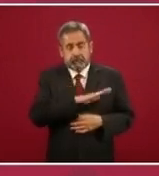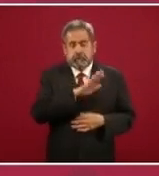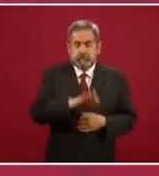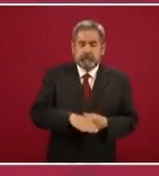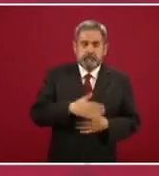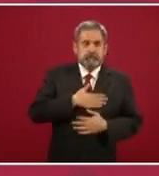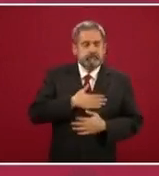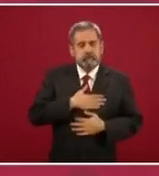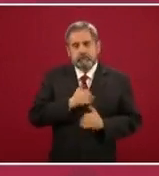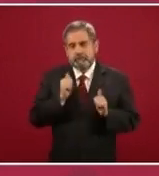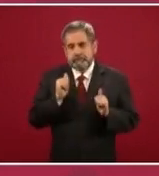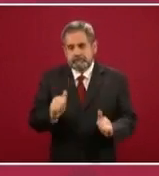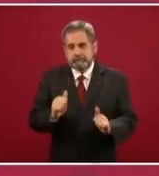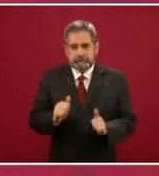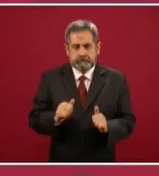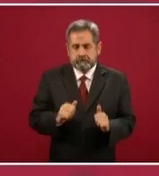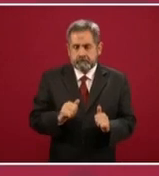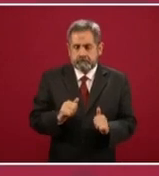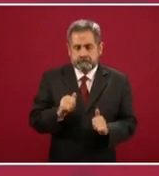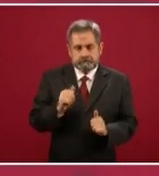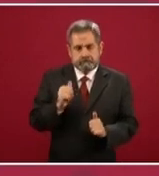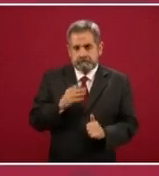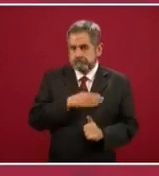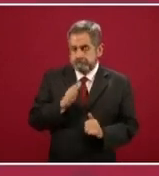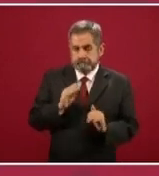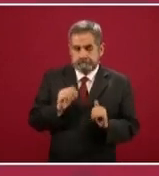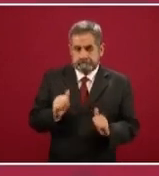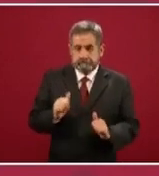de vidas,